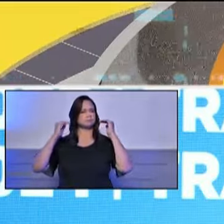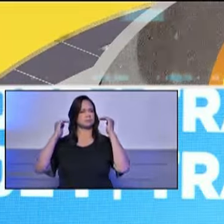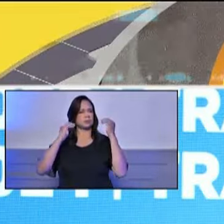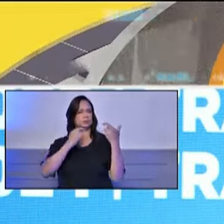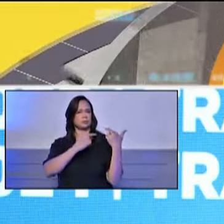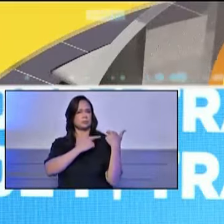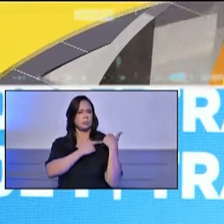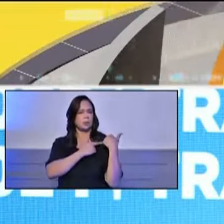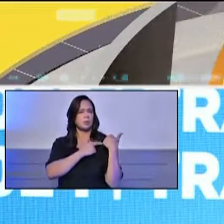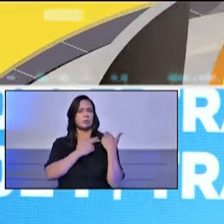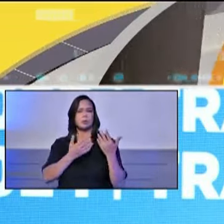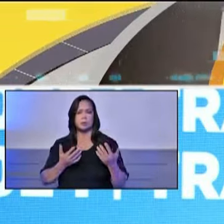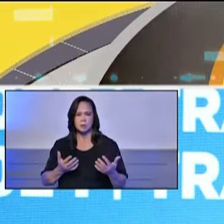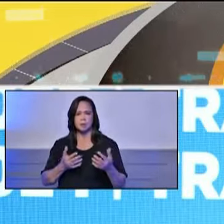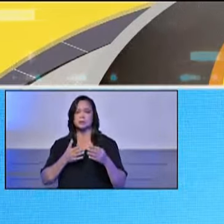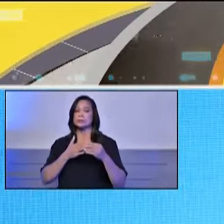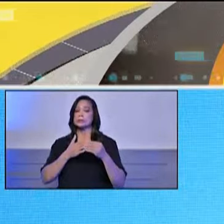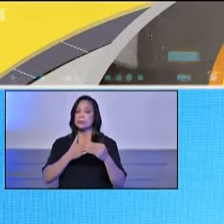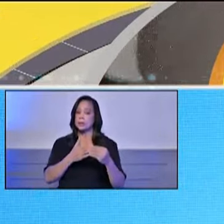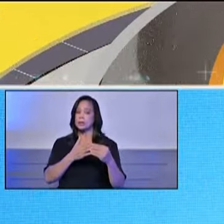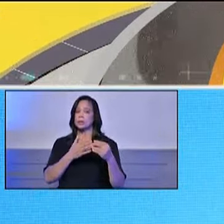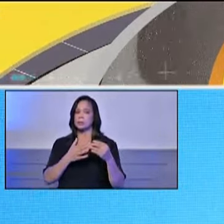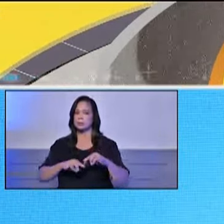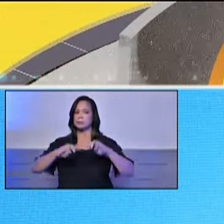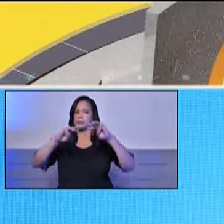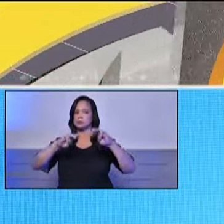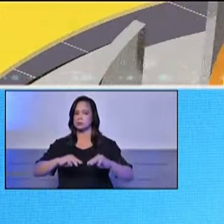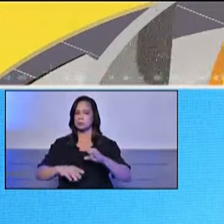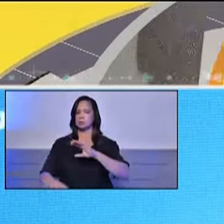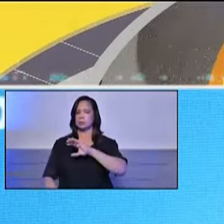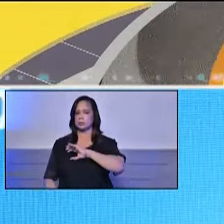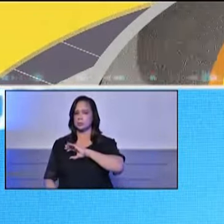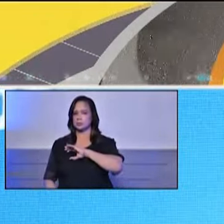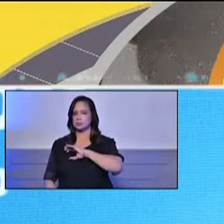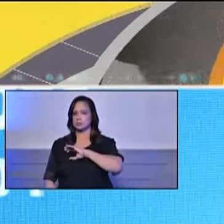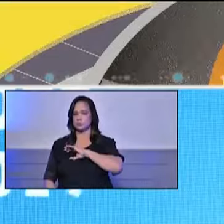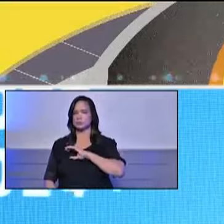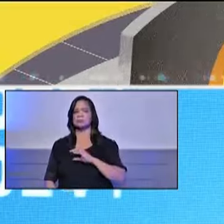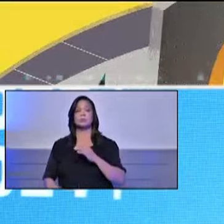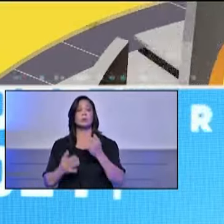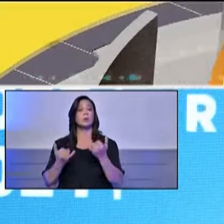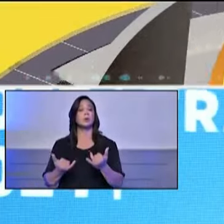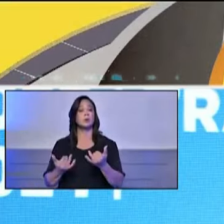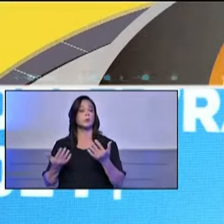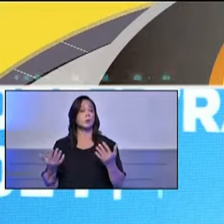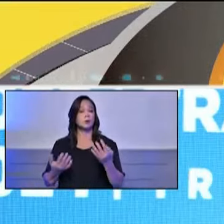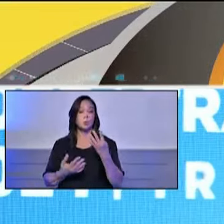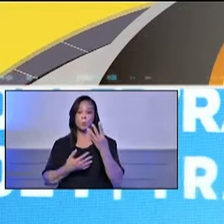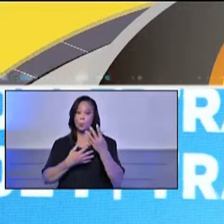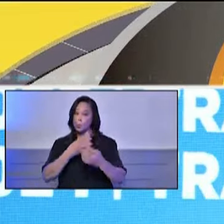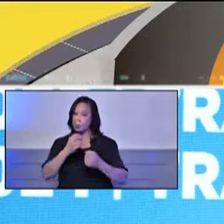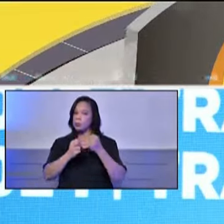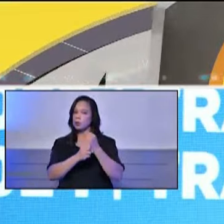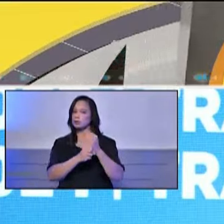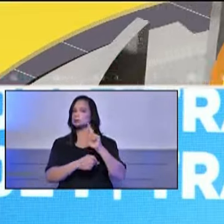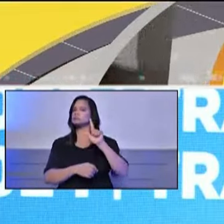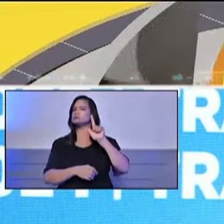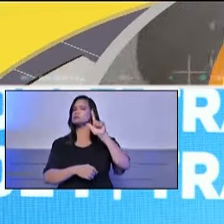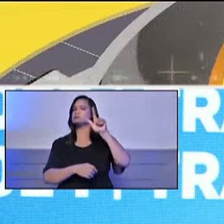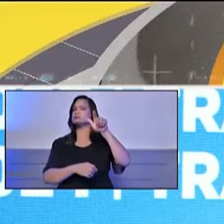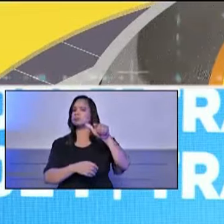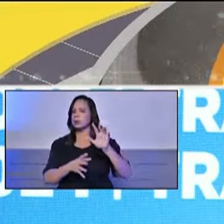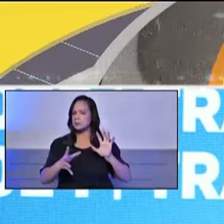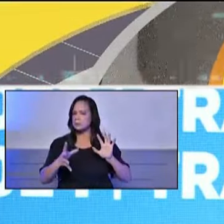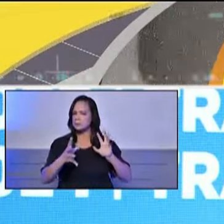a Nueva York y bueno para que se se oxigene me han dicho que chu económicamente no anda bien que tiene algunas